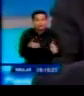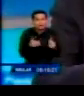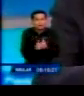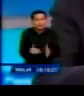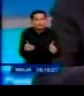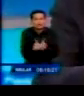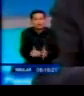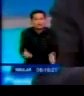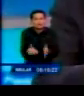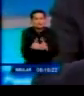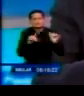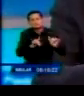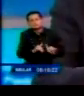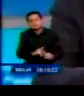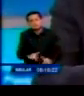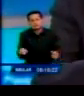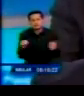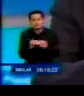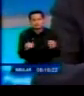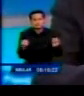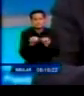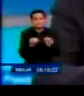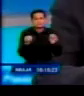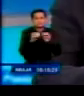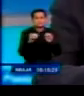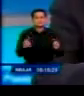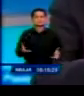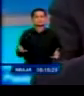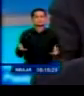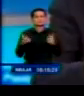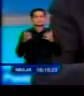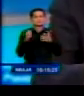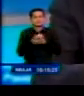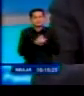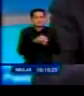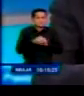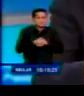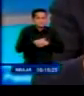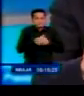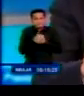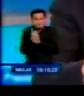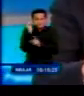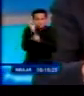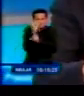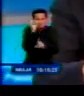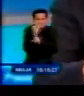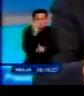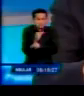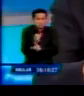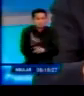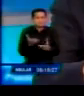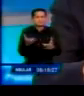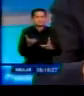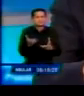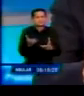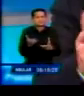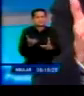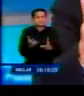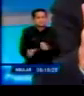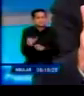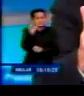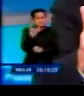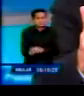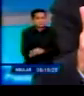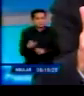y sistemáticos que tienen una intención malvada de hacer daño, no a